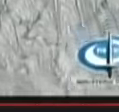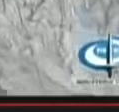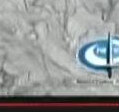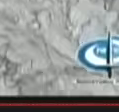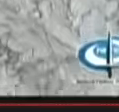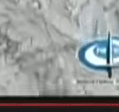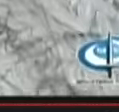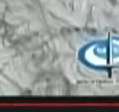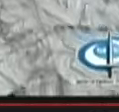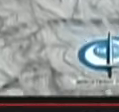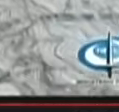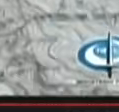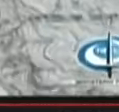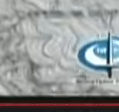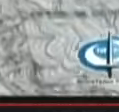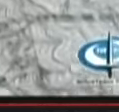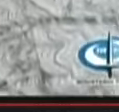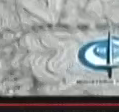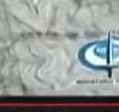al